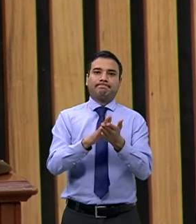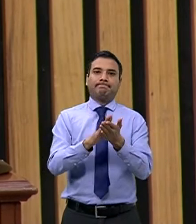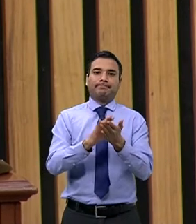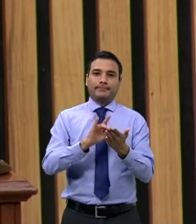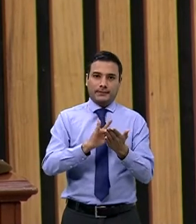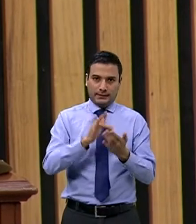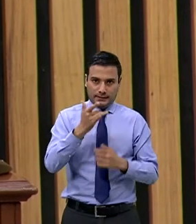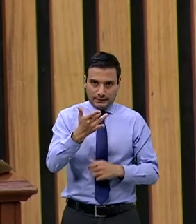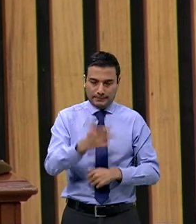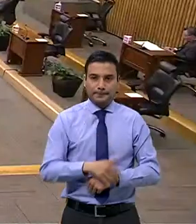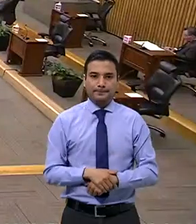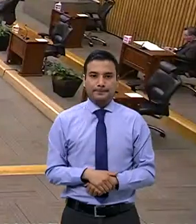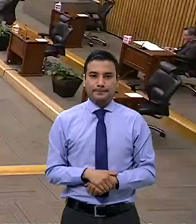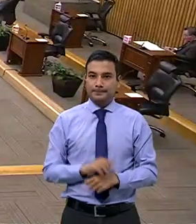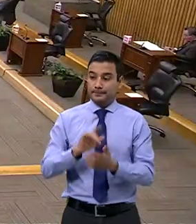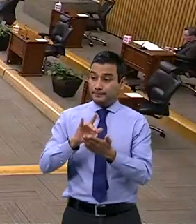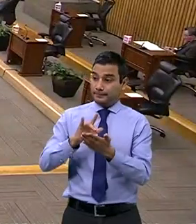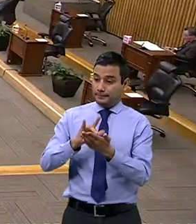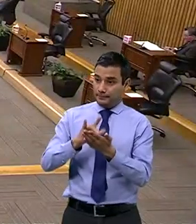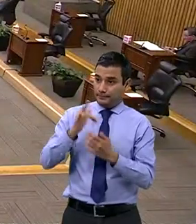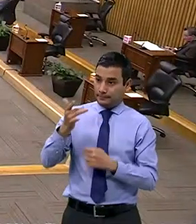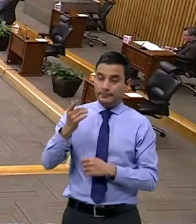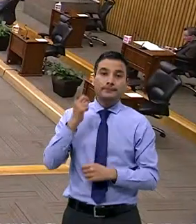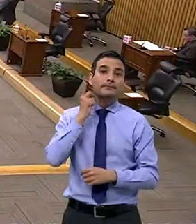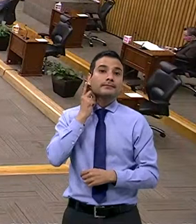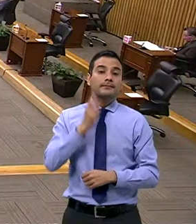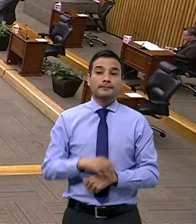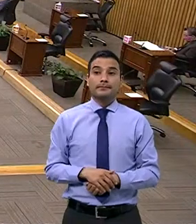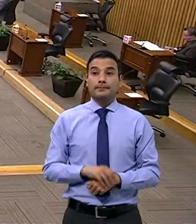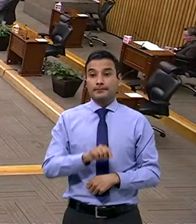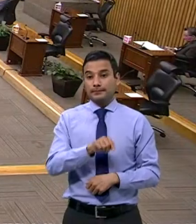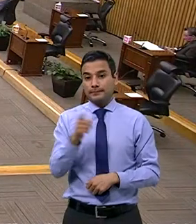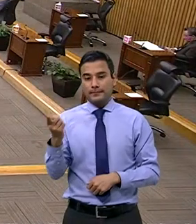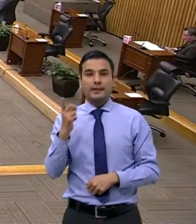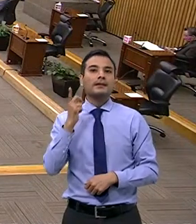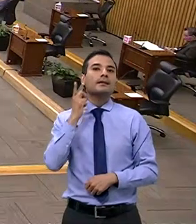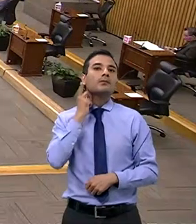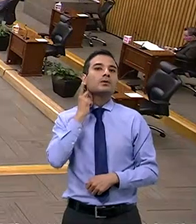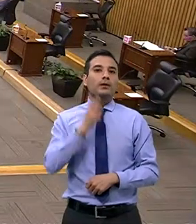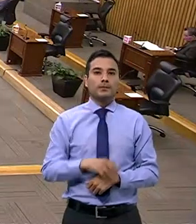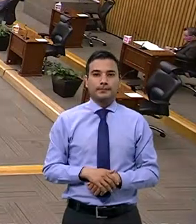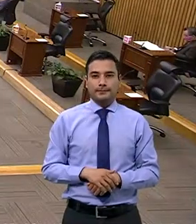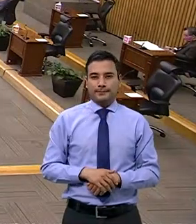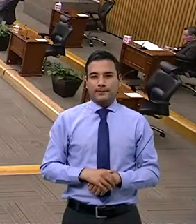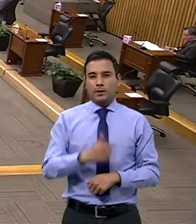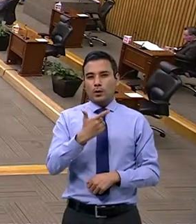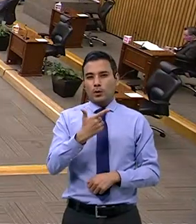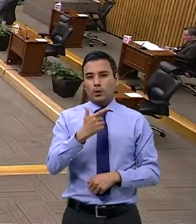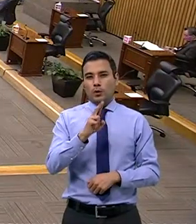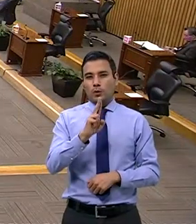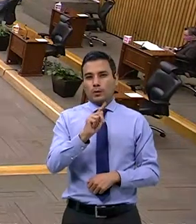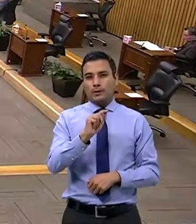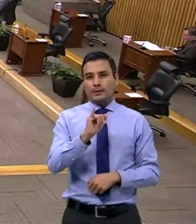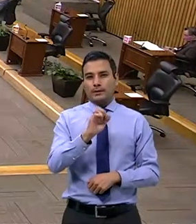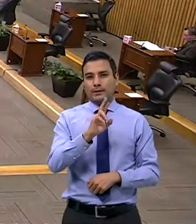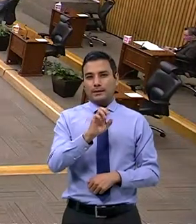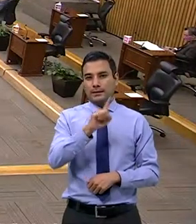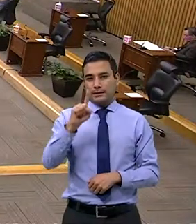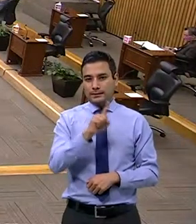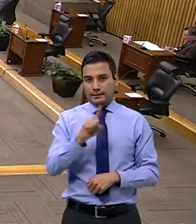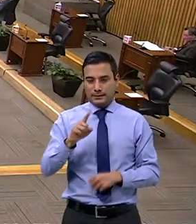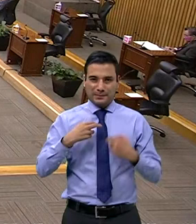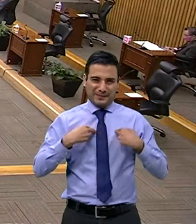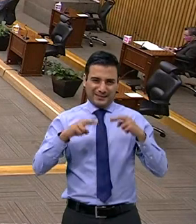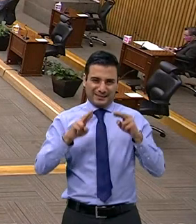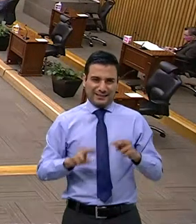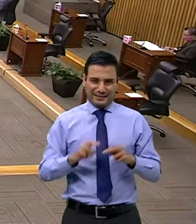gracias muchas gracias diputado tiene ahora la palabra el diputado sergio gutiérrez representante de morena